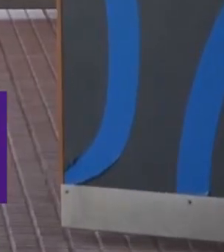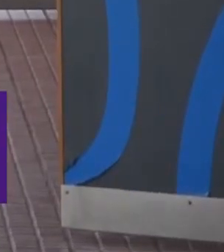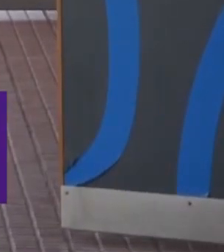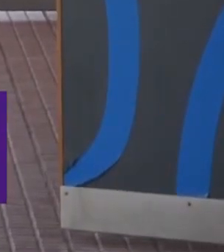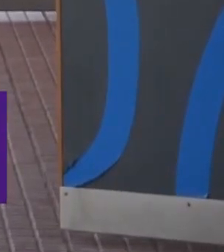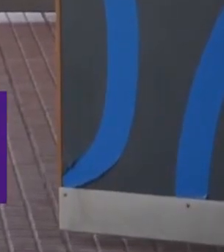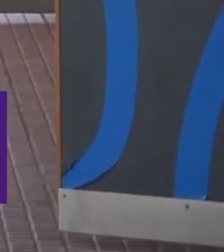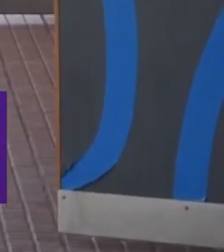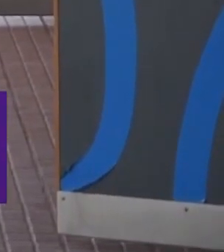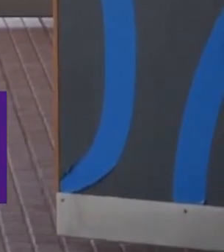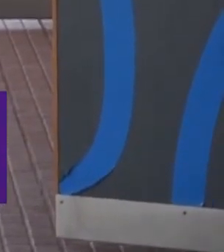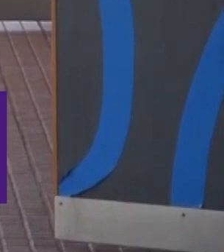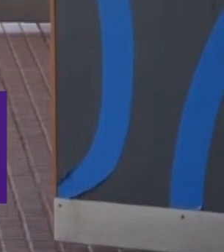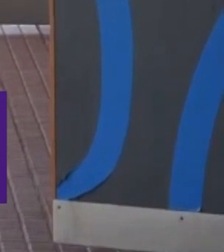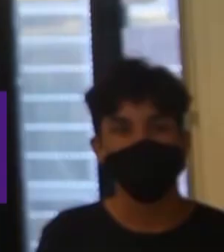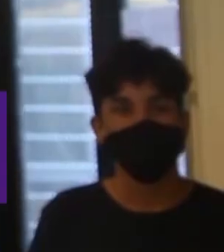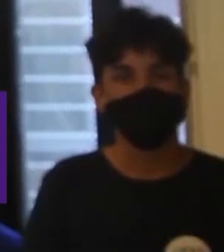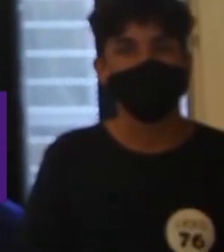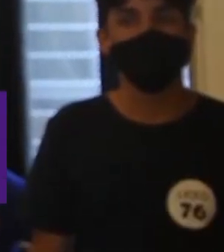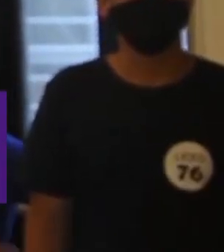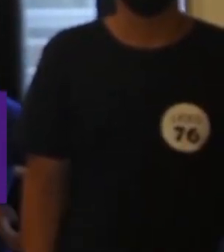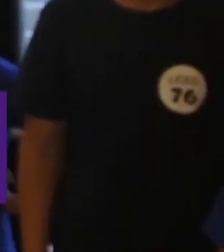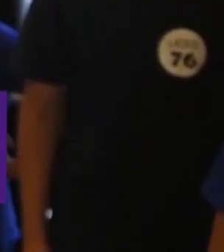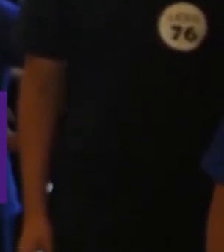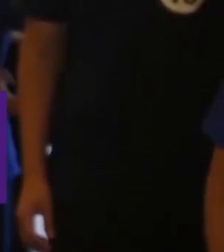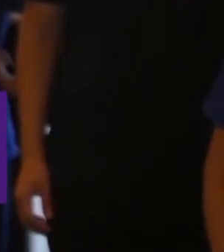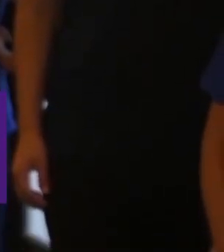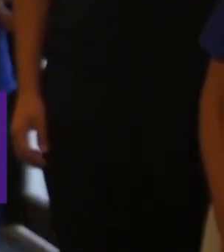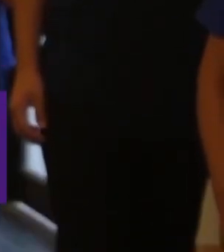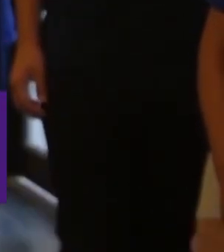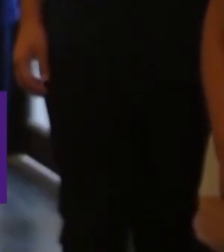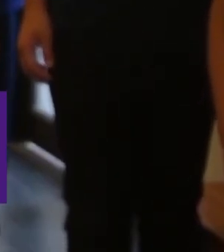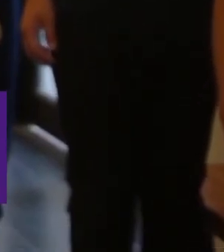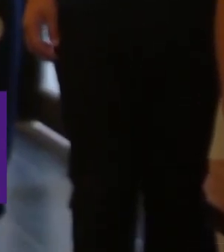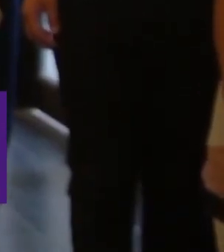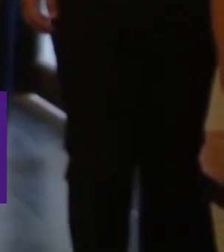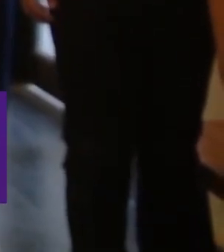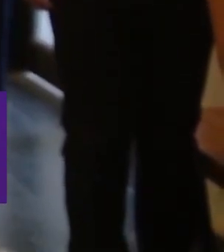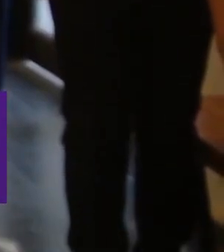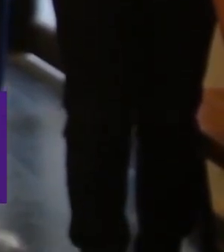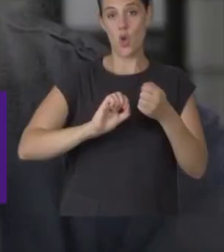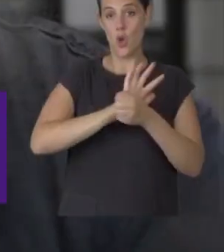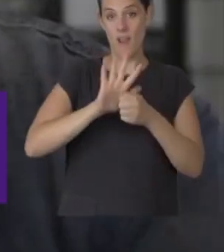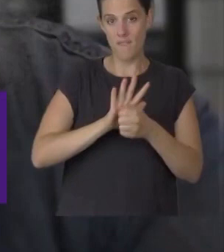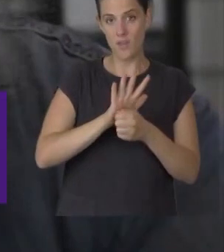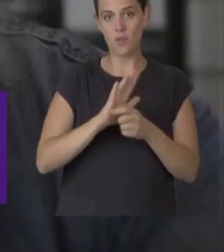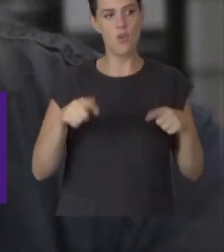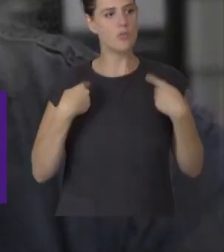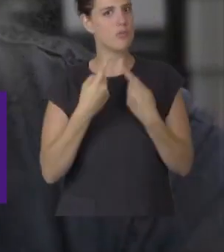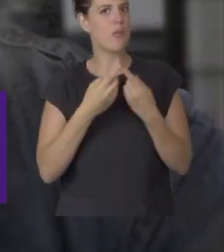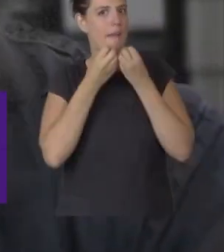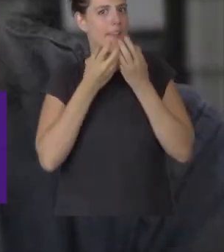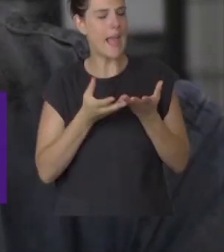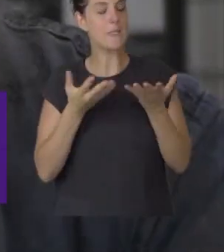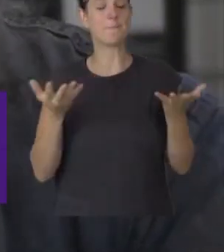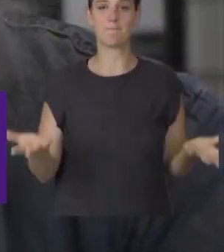Ceibal y estamos trabajando para reducir mucho ese riesgo, para aumentar las tasas de